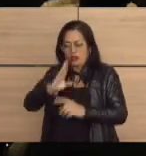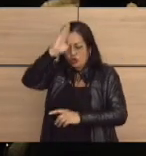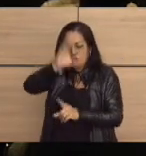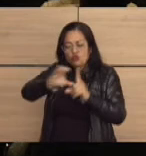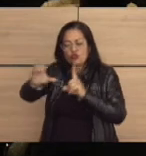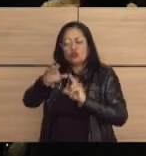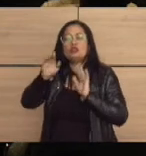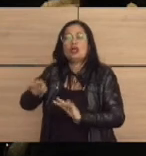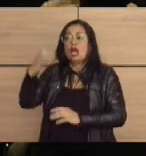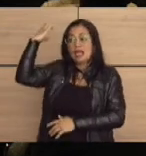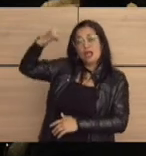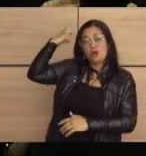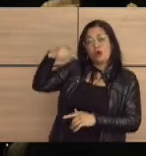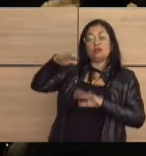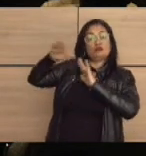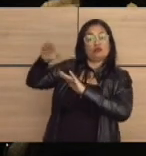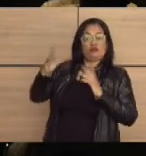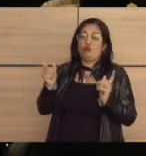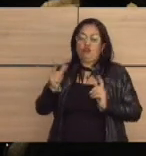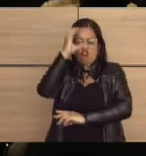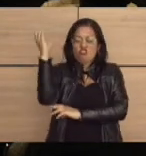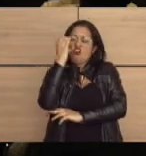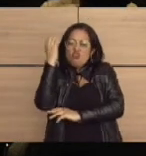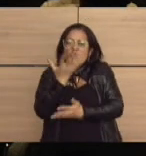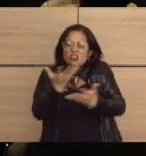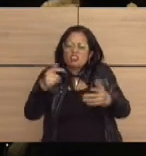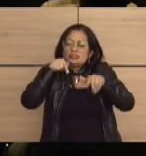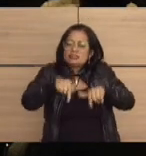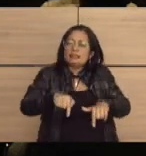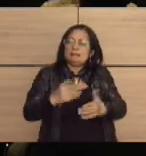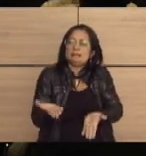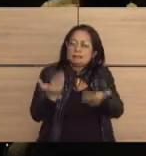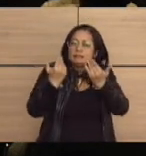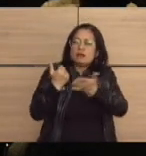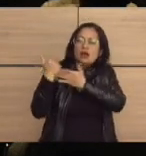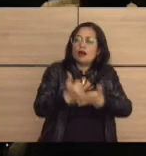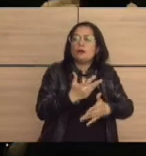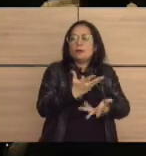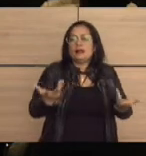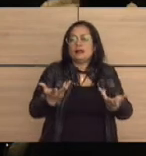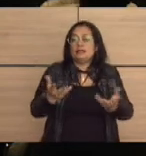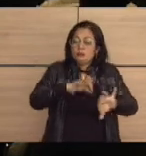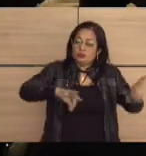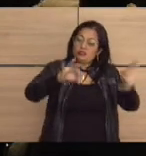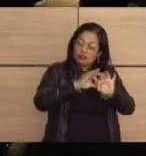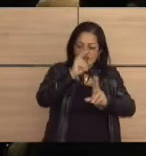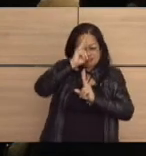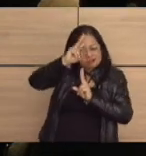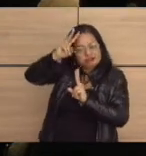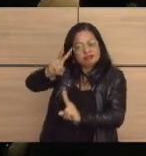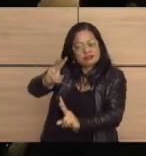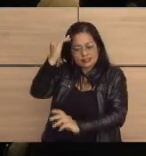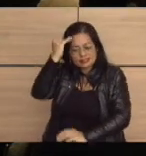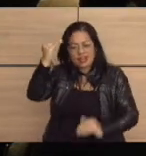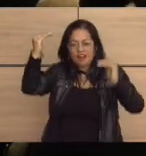Europa era cultura, y que hay que aprender a rendirle homenaje a esos saberes,